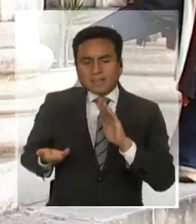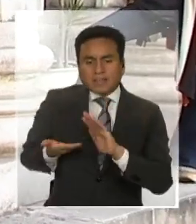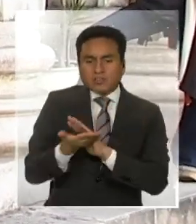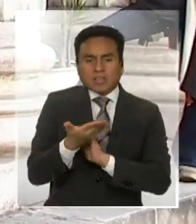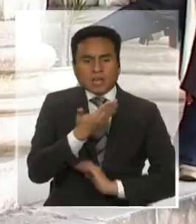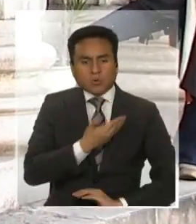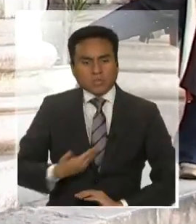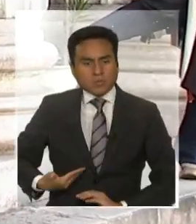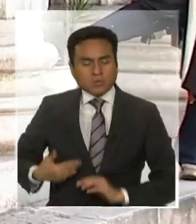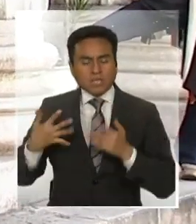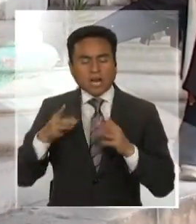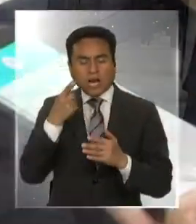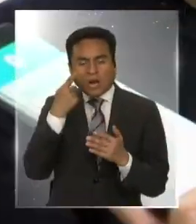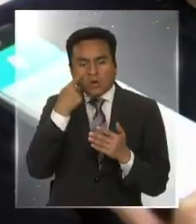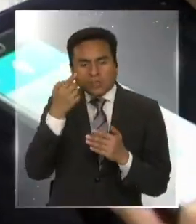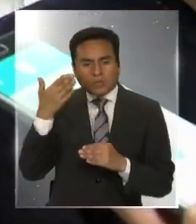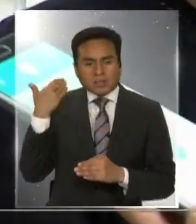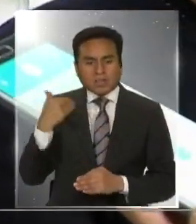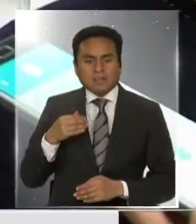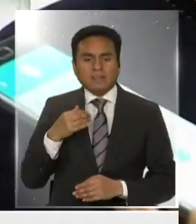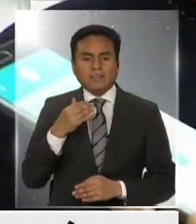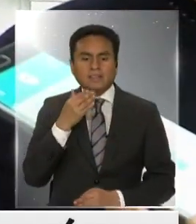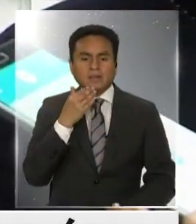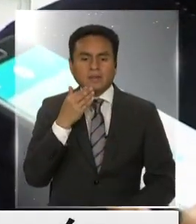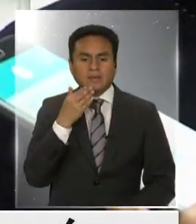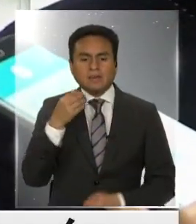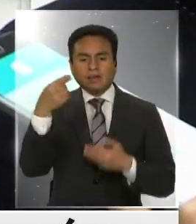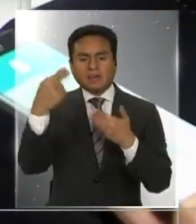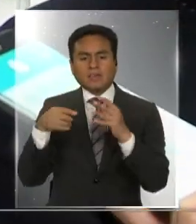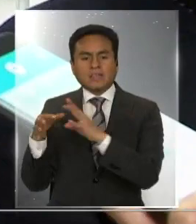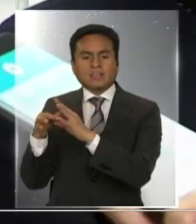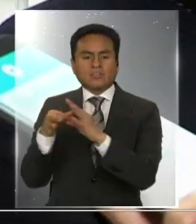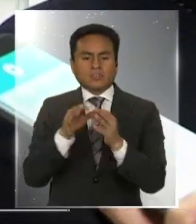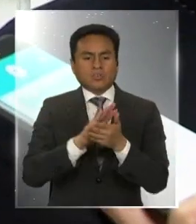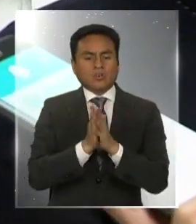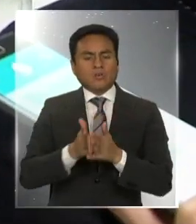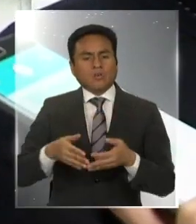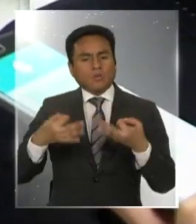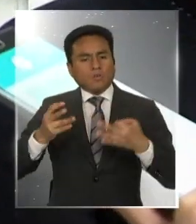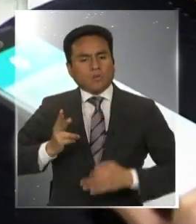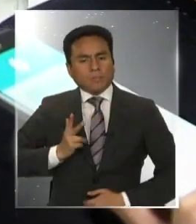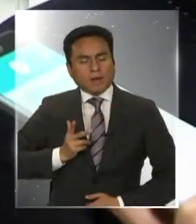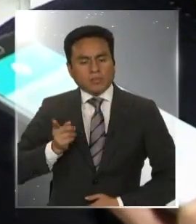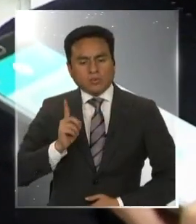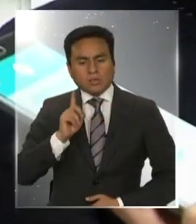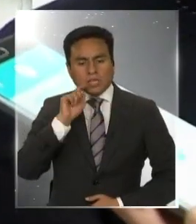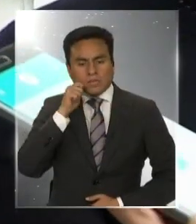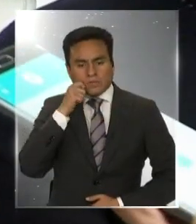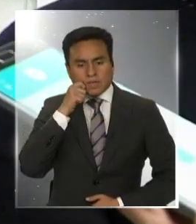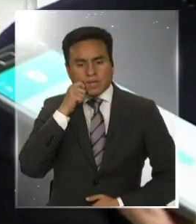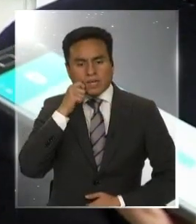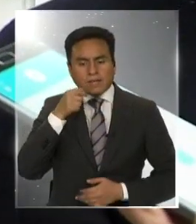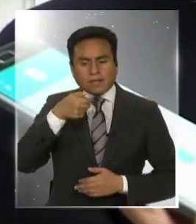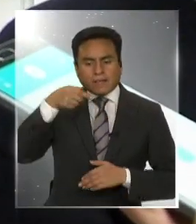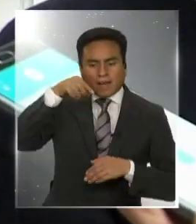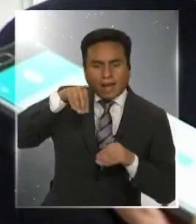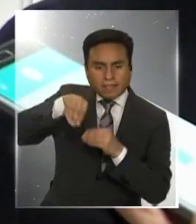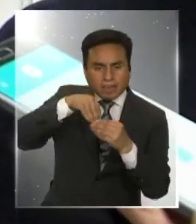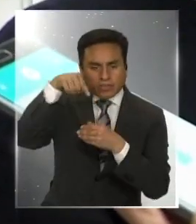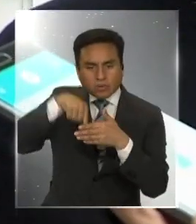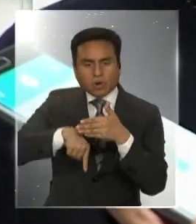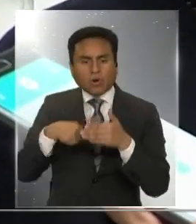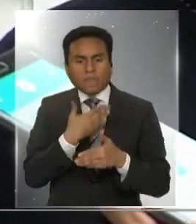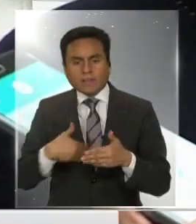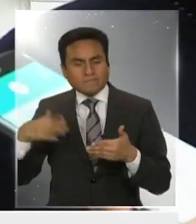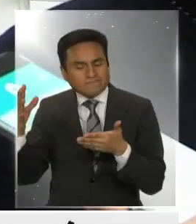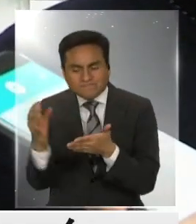del Ejecutivo fueron las que ya se conocieron. Bien, hay otras razones que no son del todo formales, sino que son las tras bambalinas, que es que el gobierno